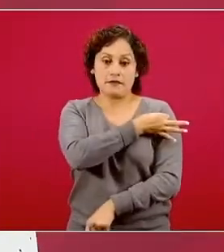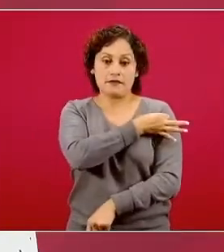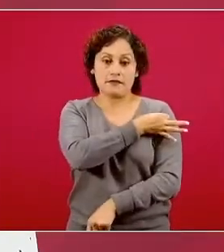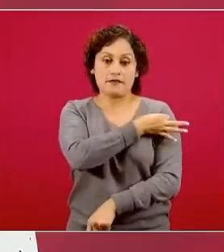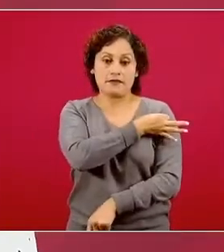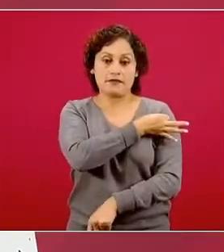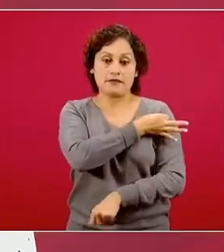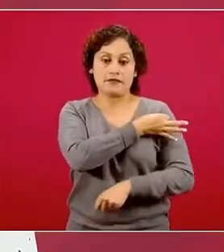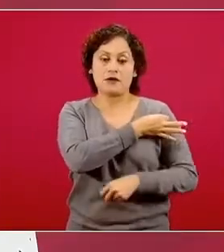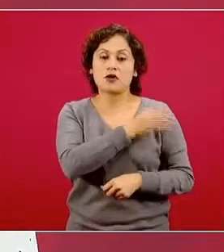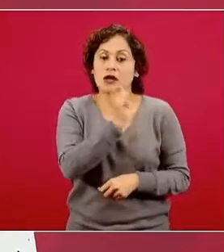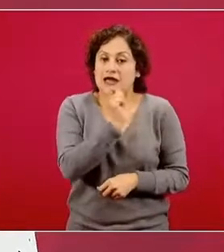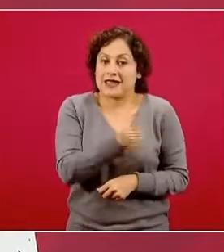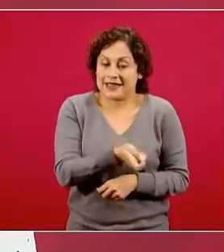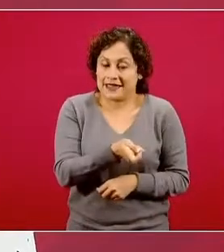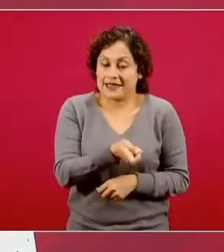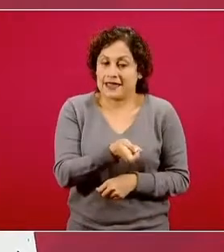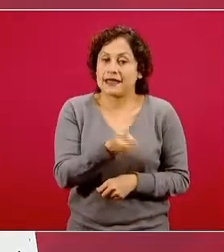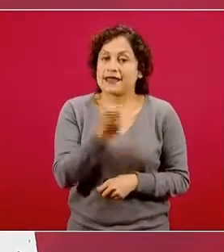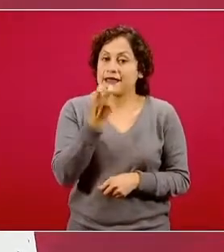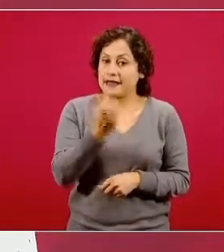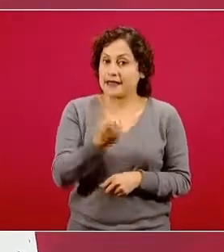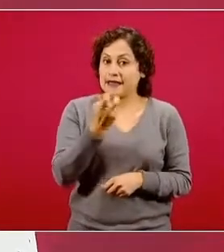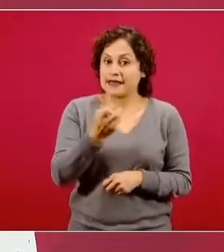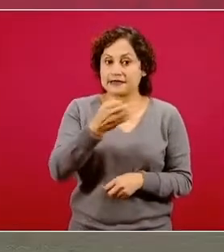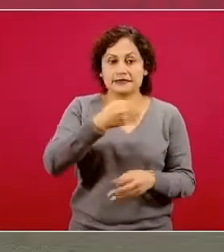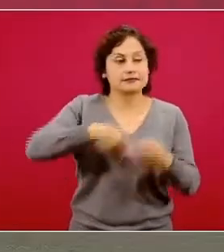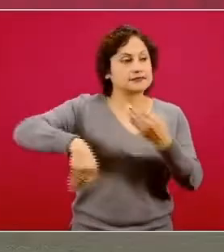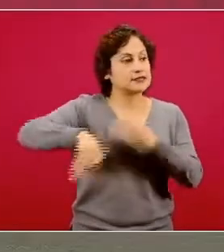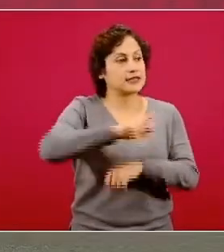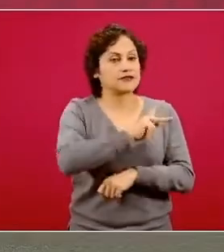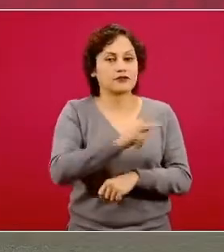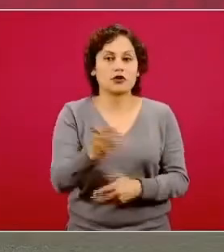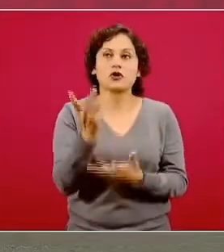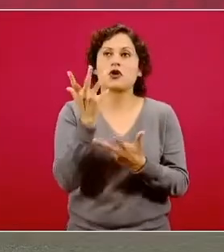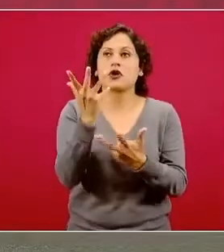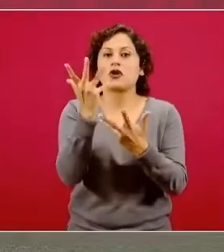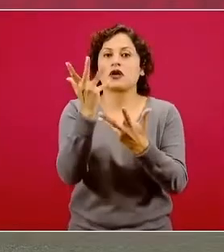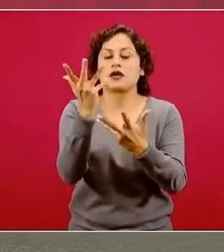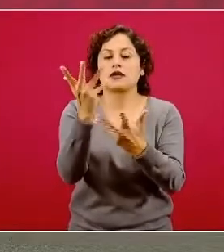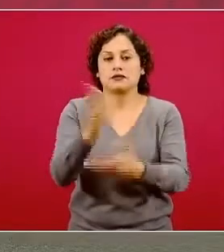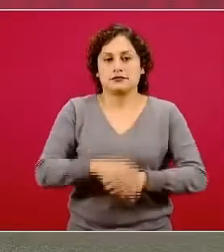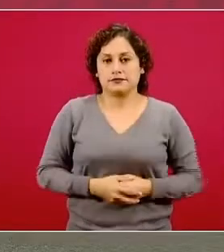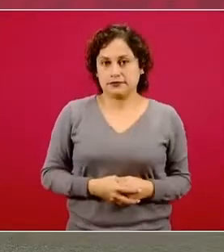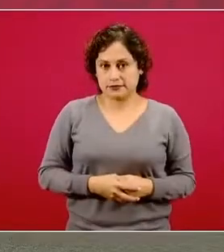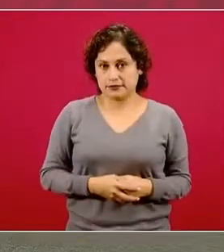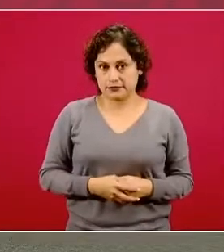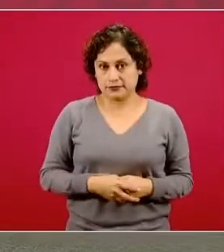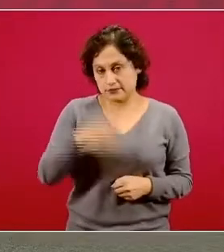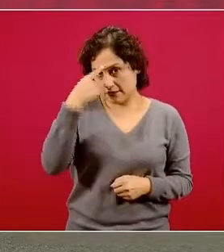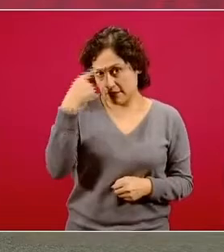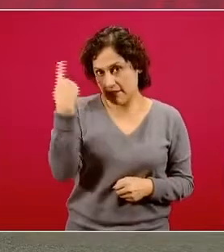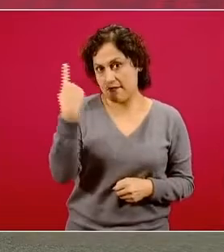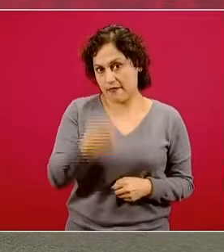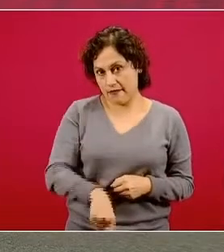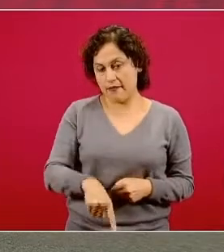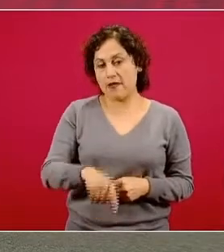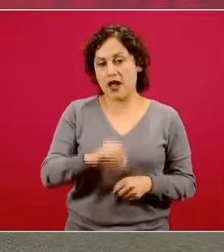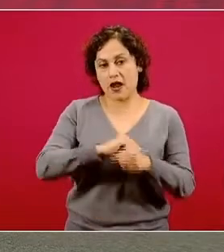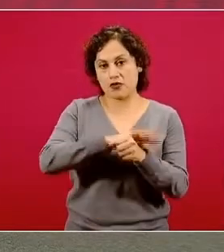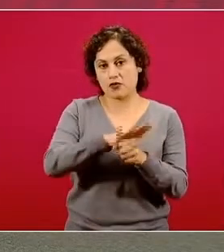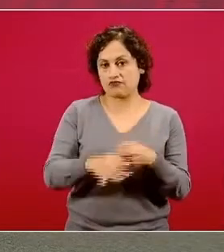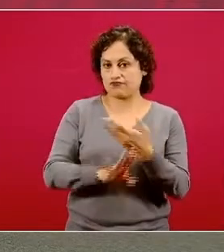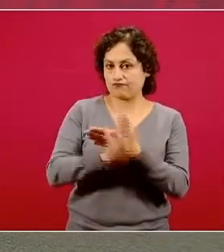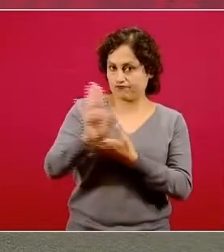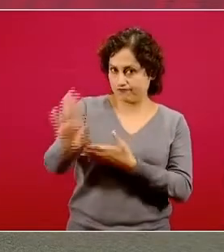la estrategia que más deseamos actualmente para la epidemia de